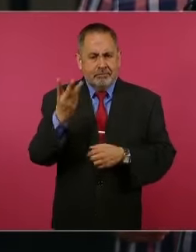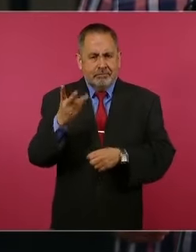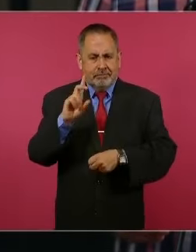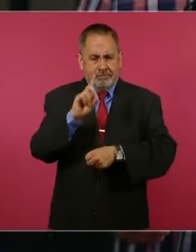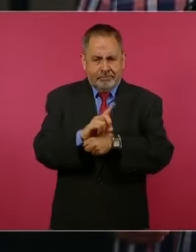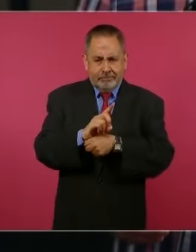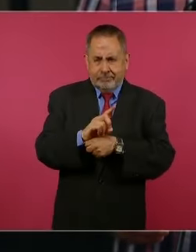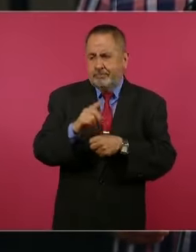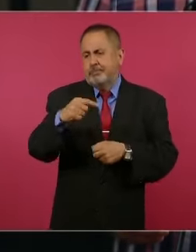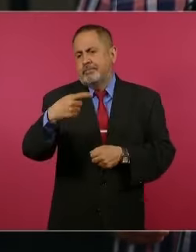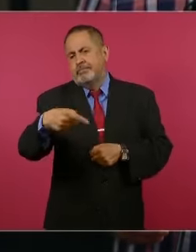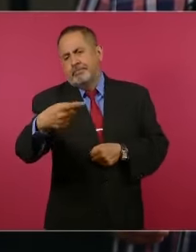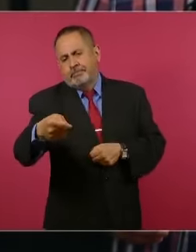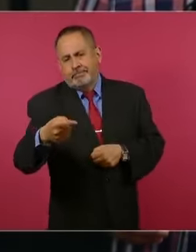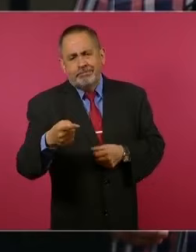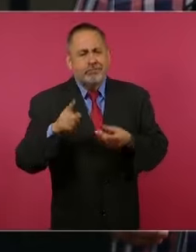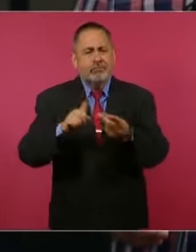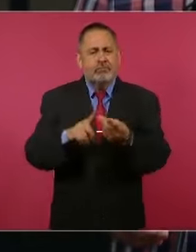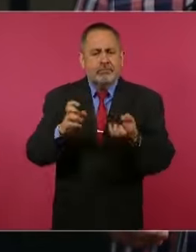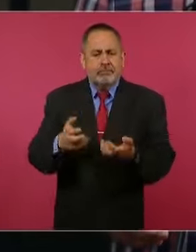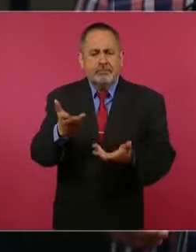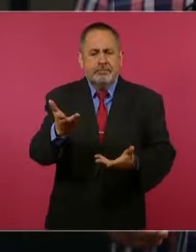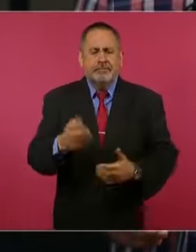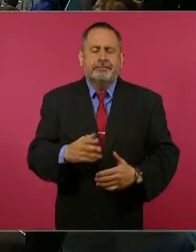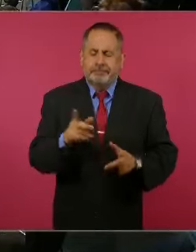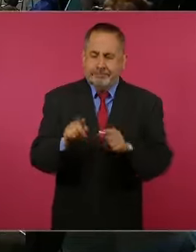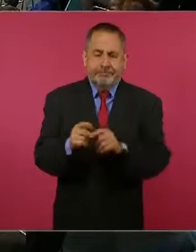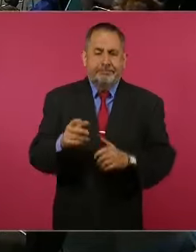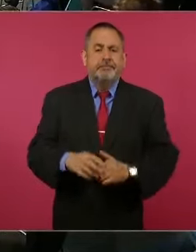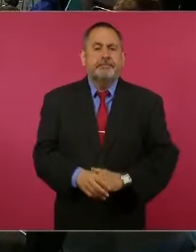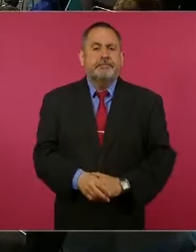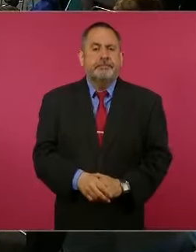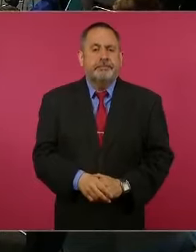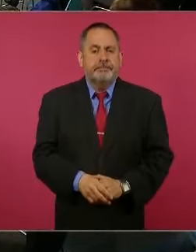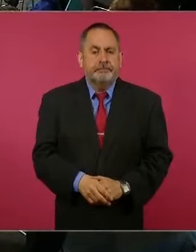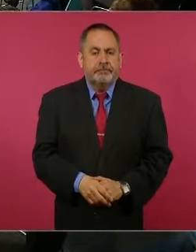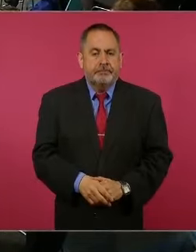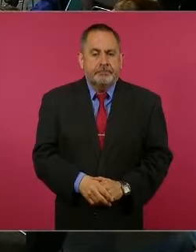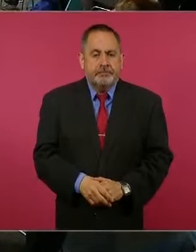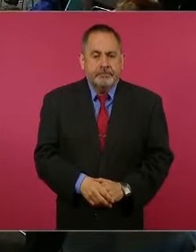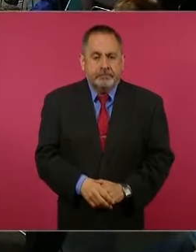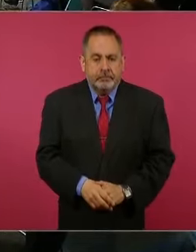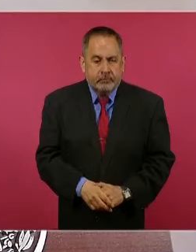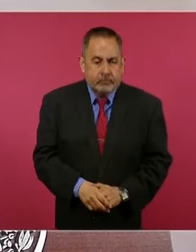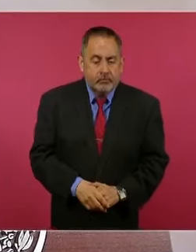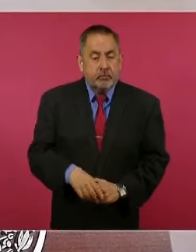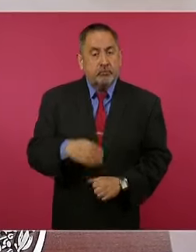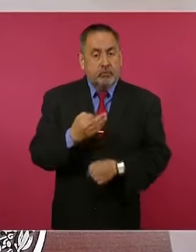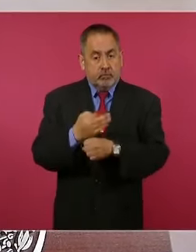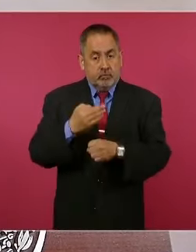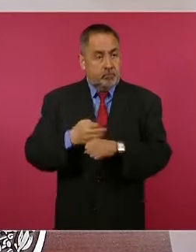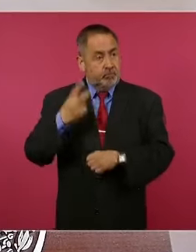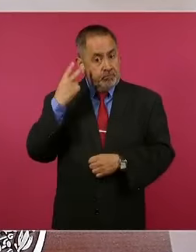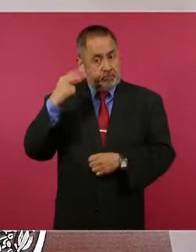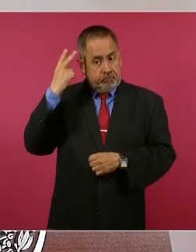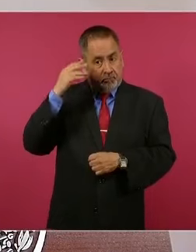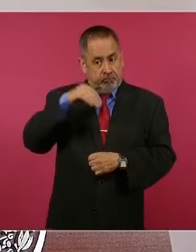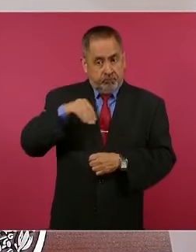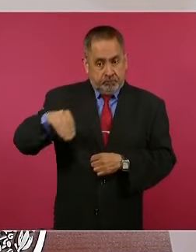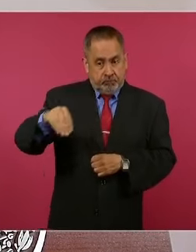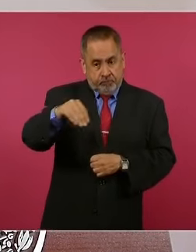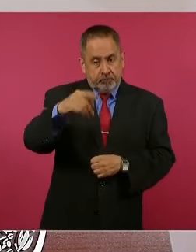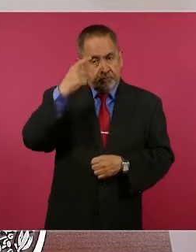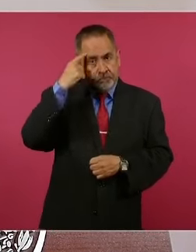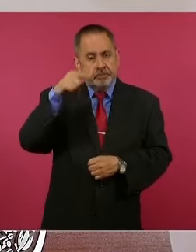electoral dónde dónde dónde va a estar eso sería todo muchas gracias bueno eh estoy haciendo un recorrido